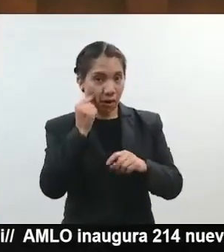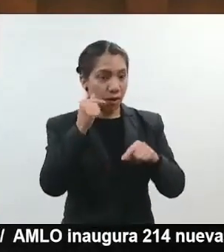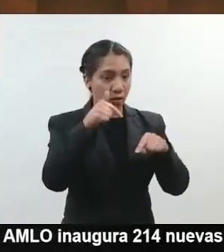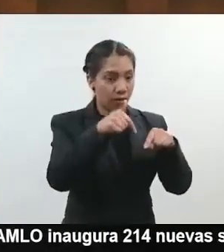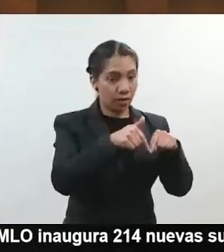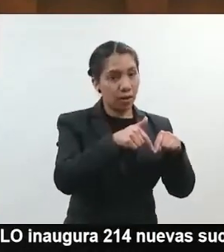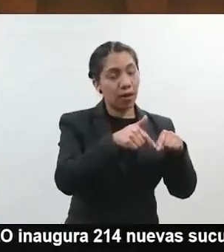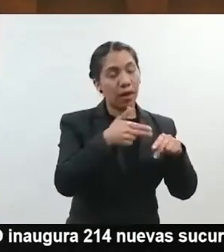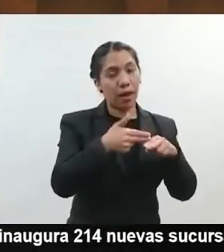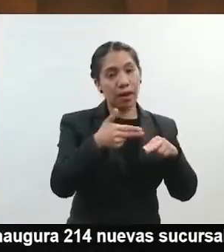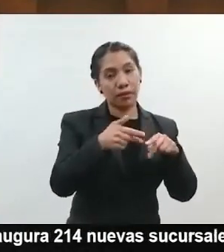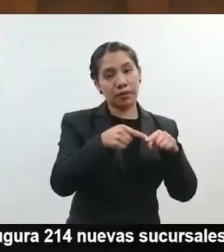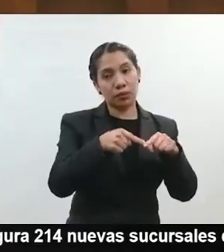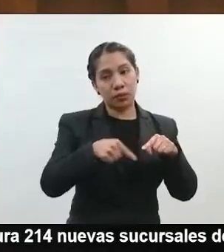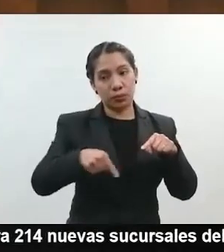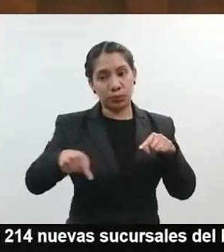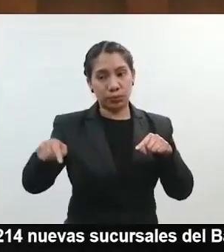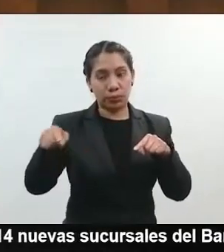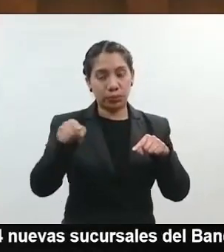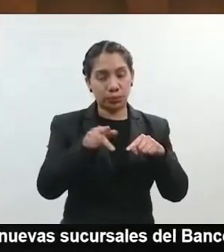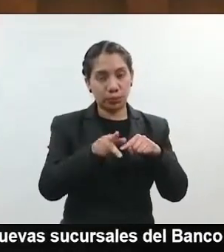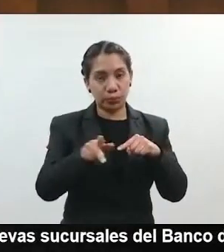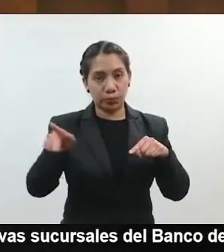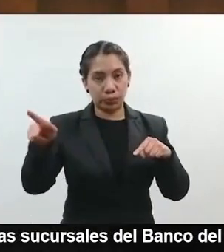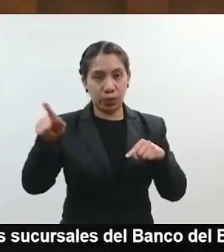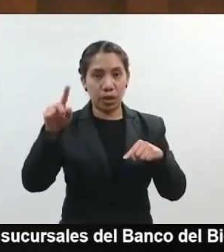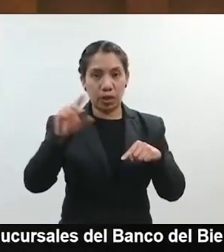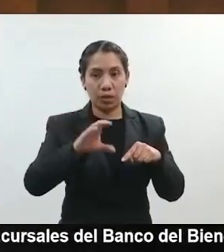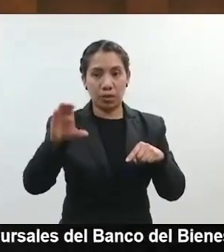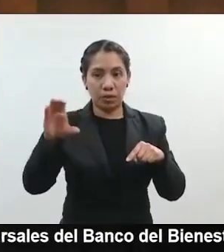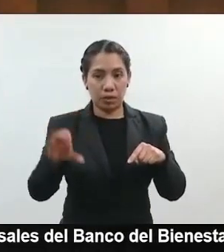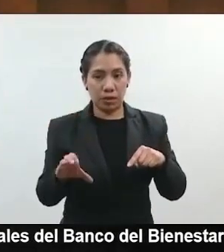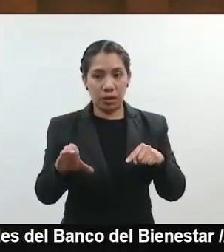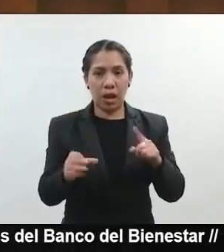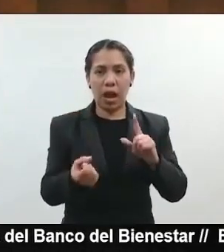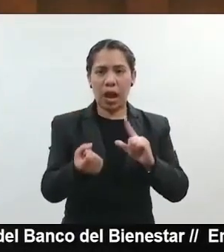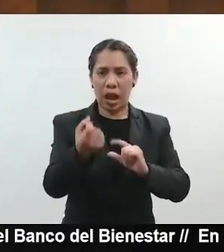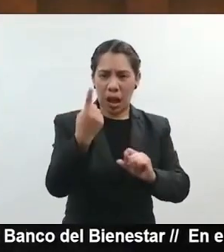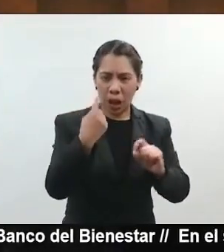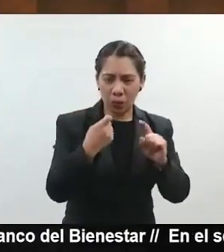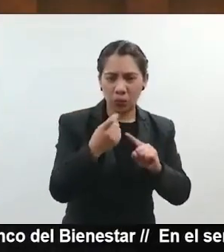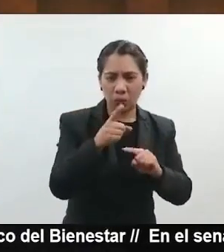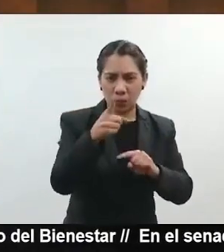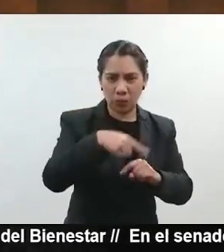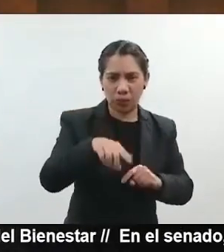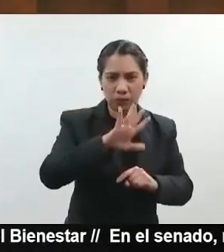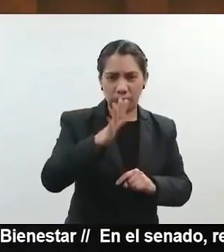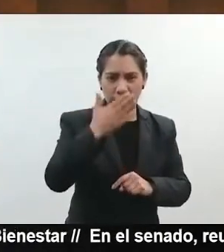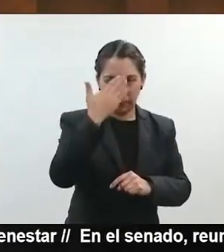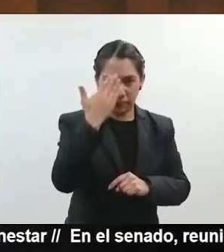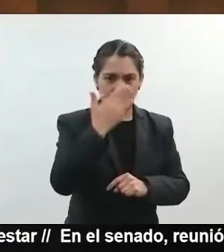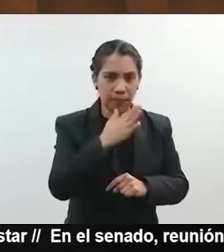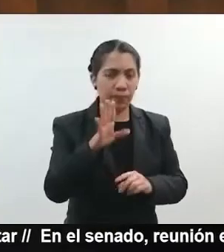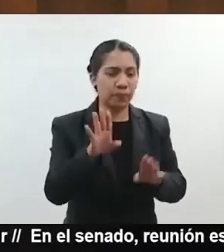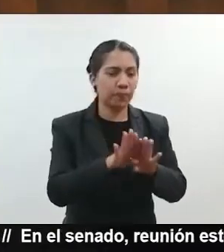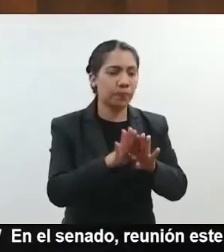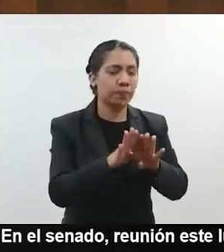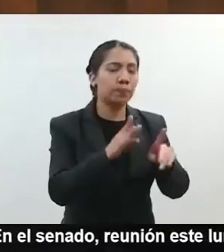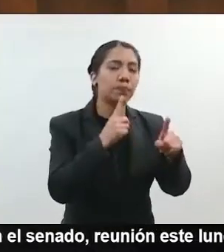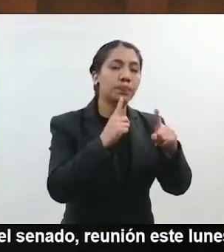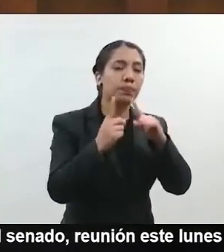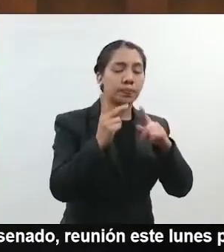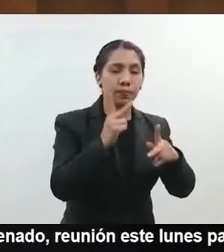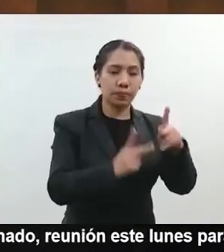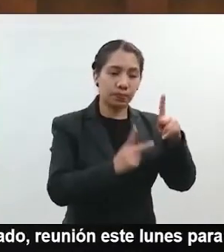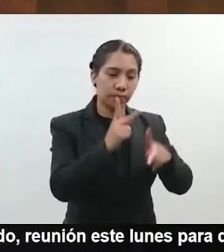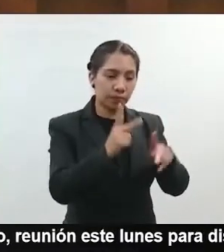pueden acceder, es información pública. Hablaba en las conversaciones de la llegada de tías, que eran